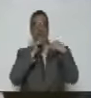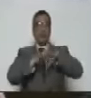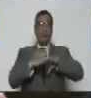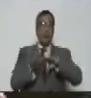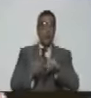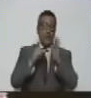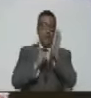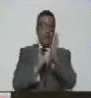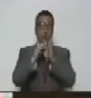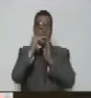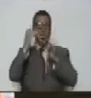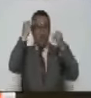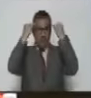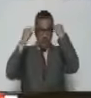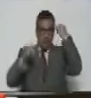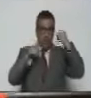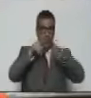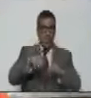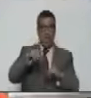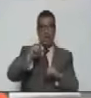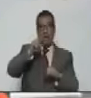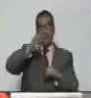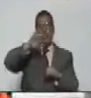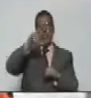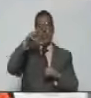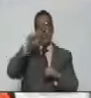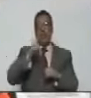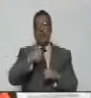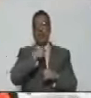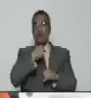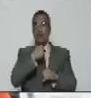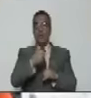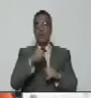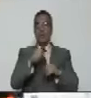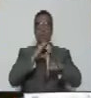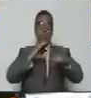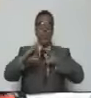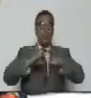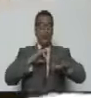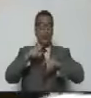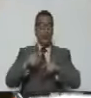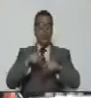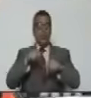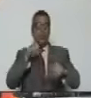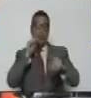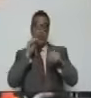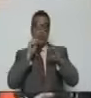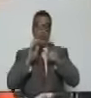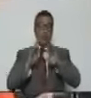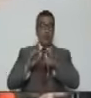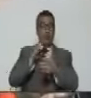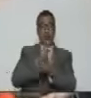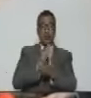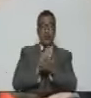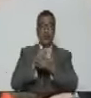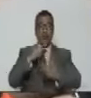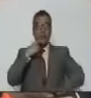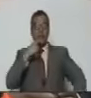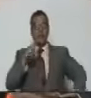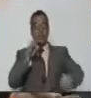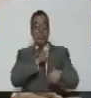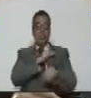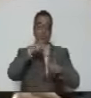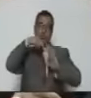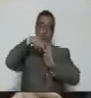la altura de un intelectual como Earle Herrera, de un periodista, de un comunicador, de un humorista, de un hombre que llevaba la patria